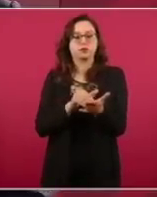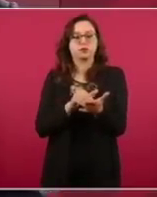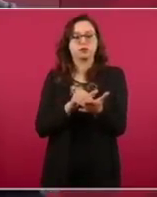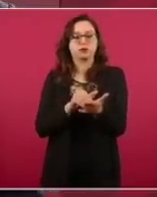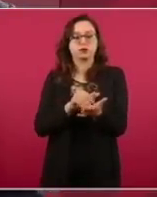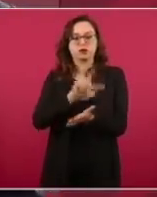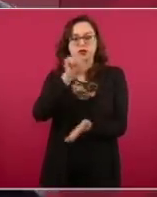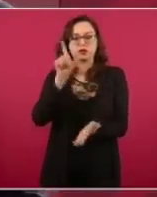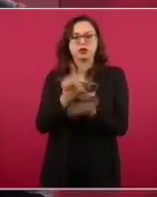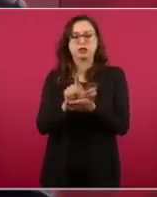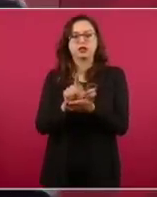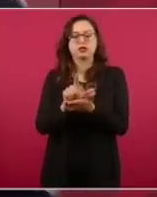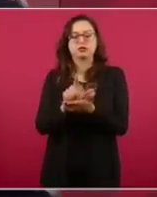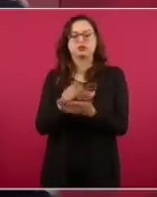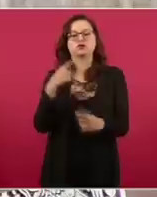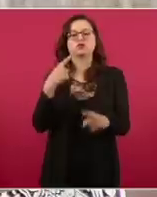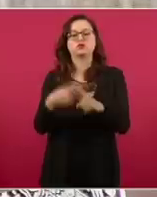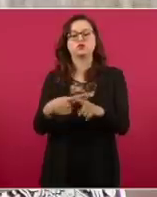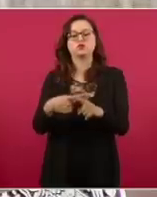litros por segundo.